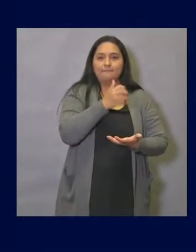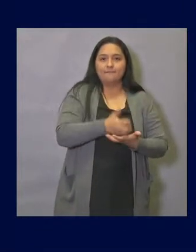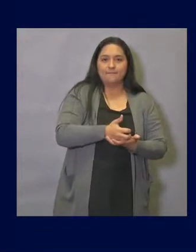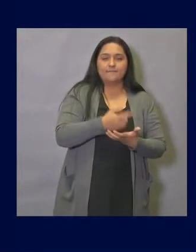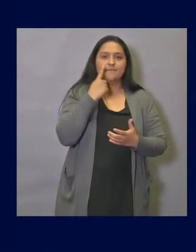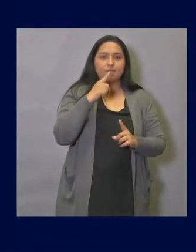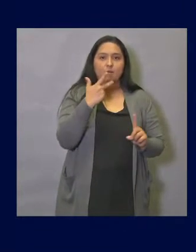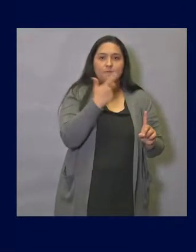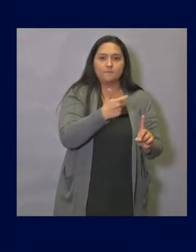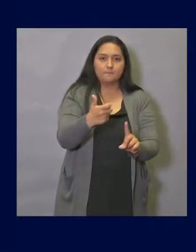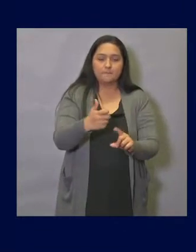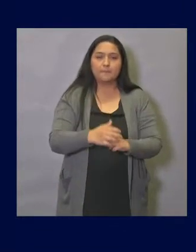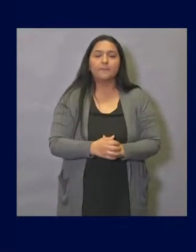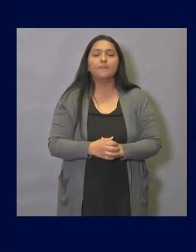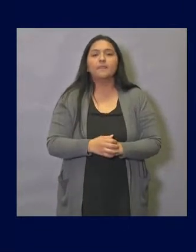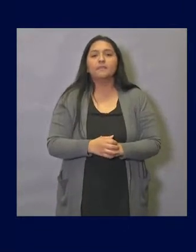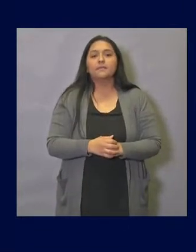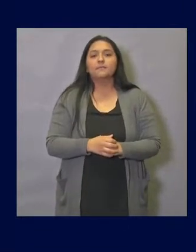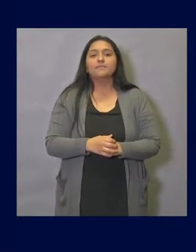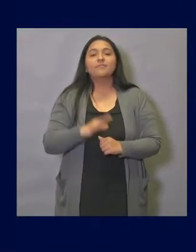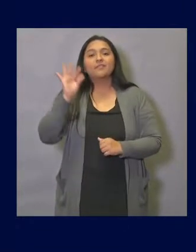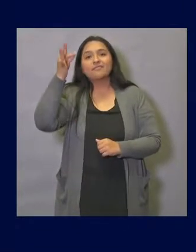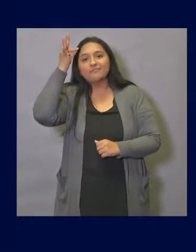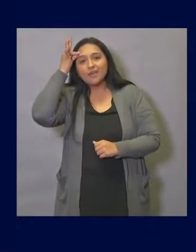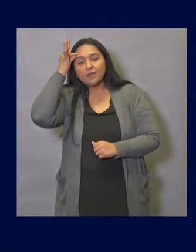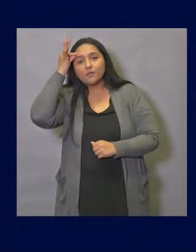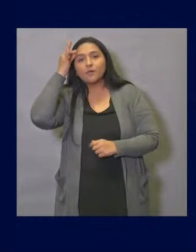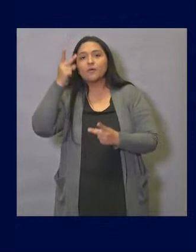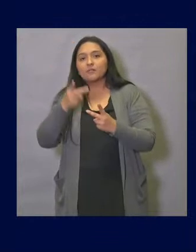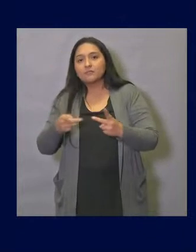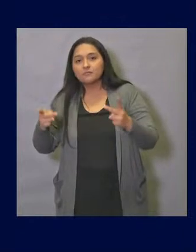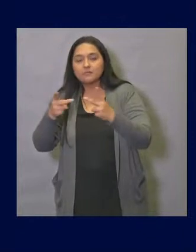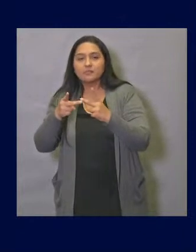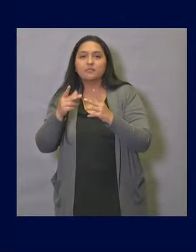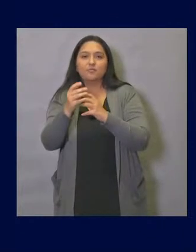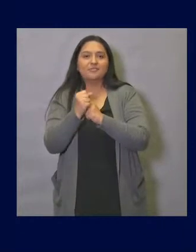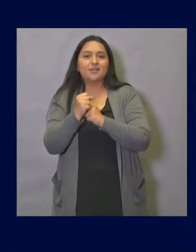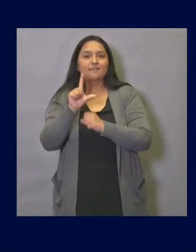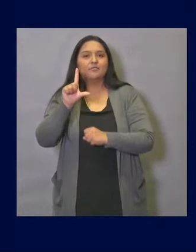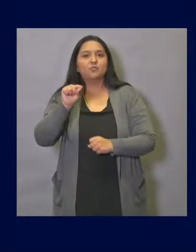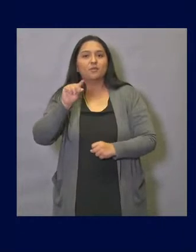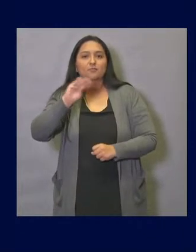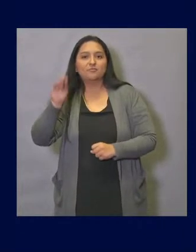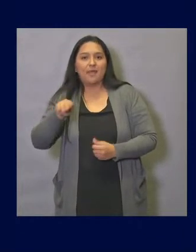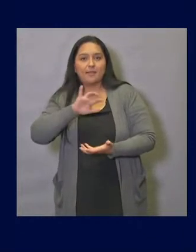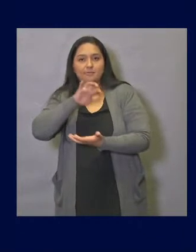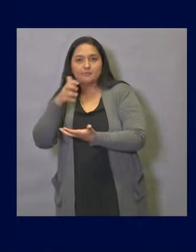Nuestros centros de salud calificados a nivel federal han recibido más del 20% de las dosis